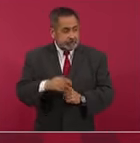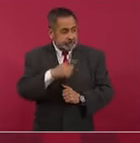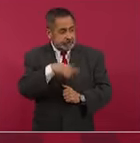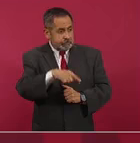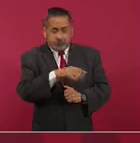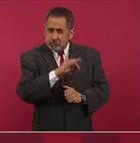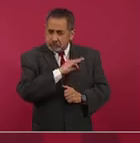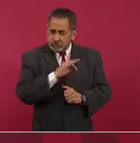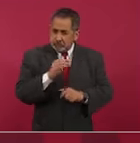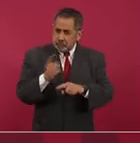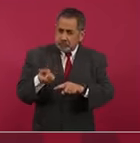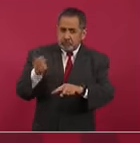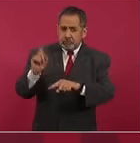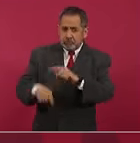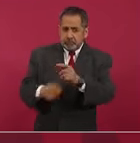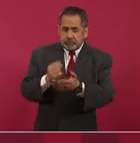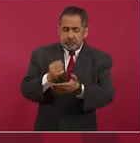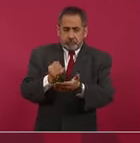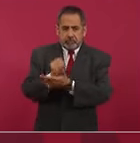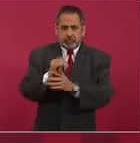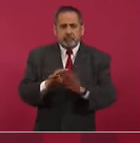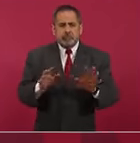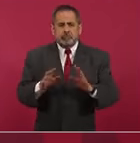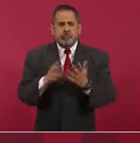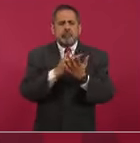facultad. Ah, es proyecto. Es proyecto.